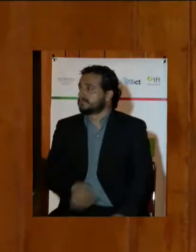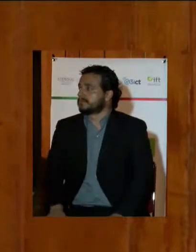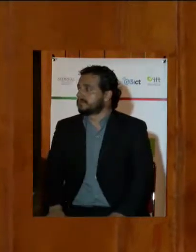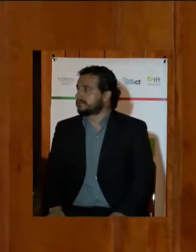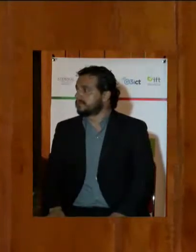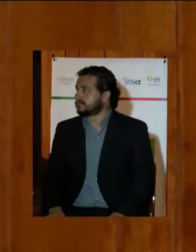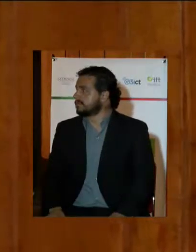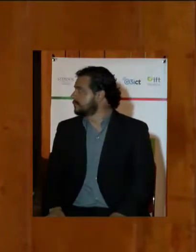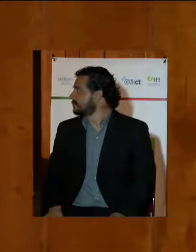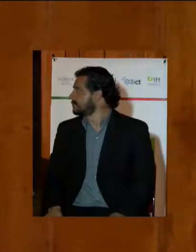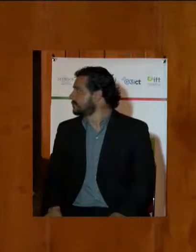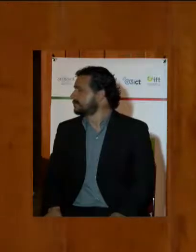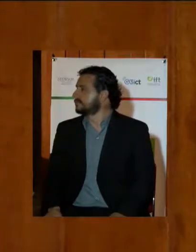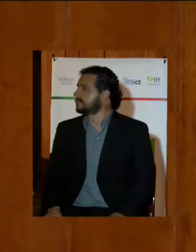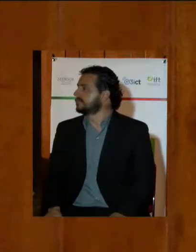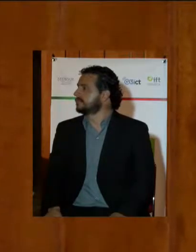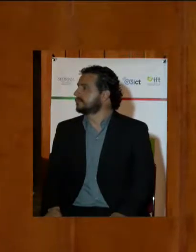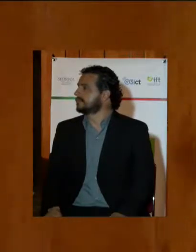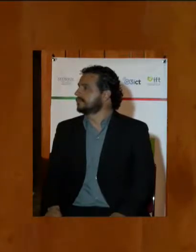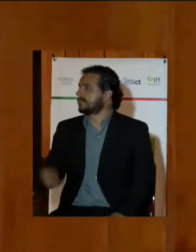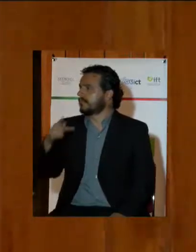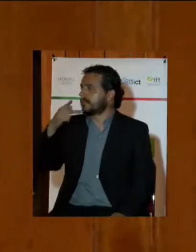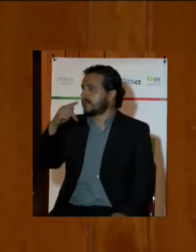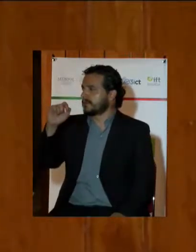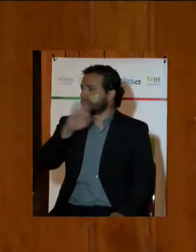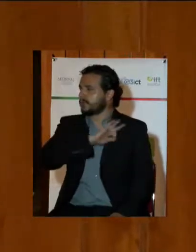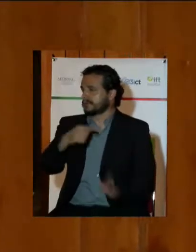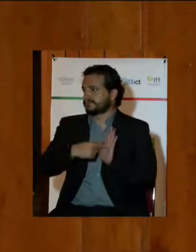la presentación de la comisionada, por favor?